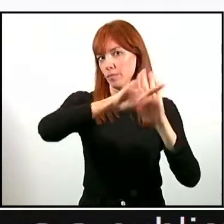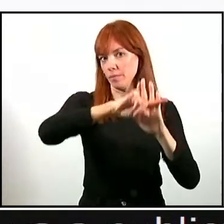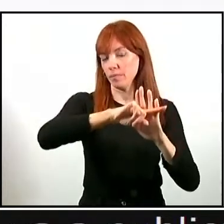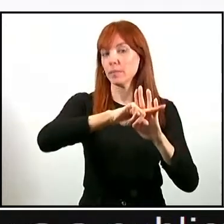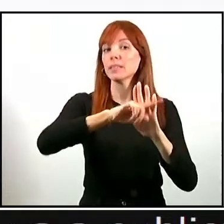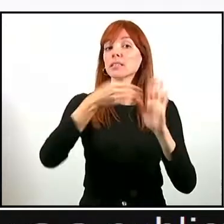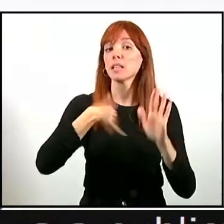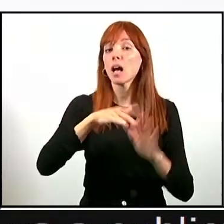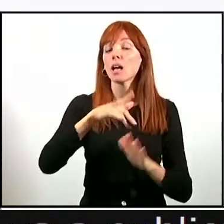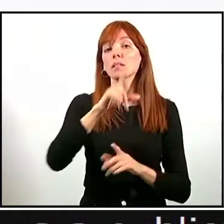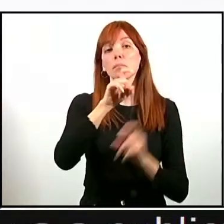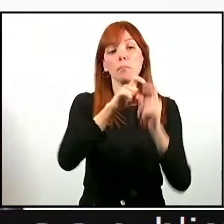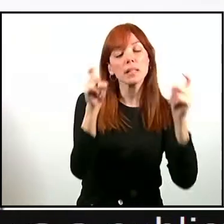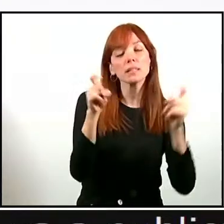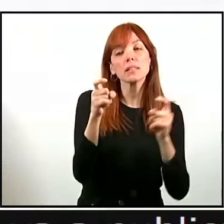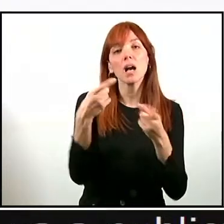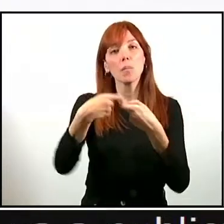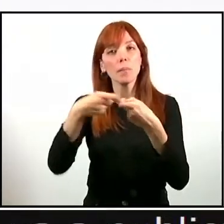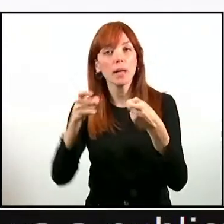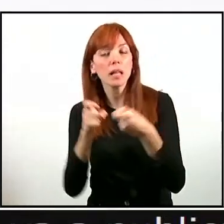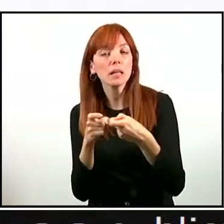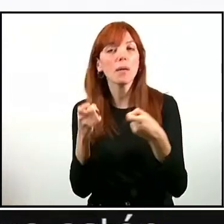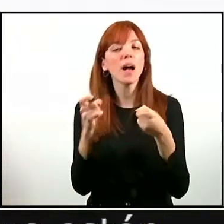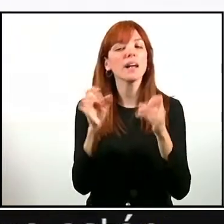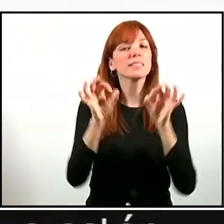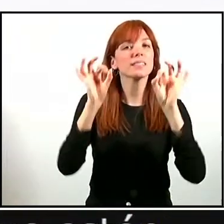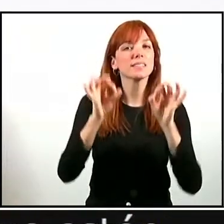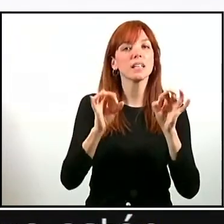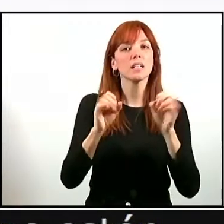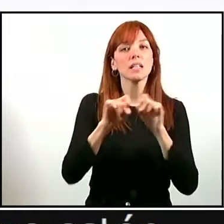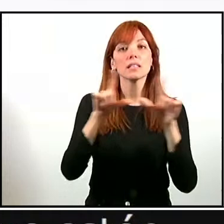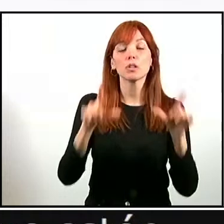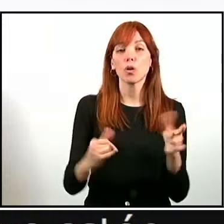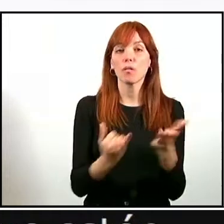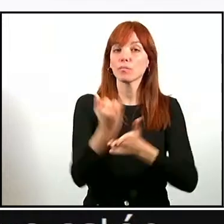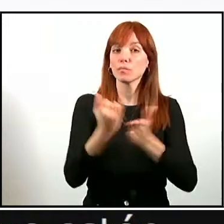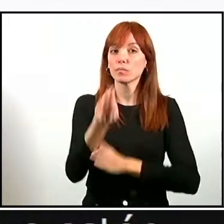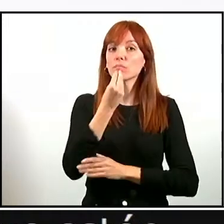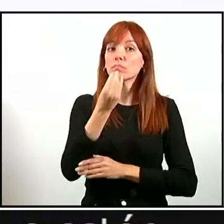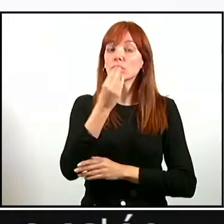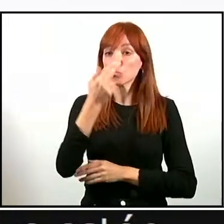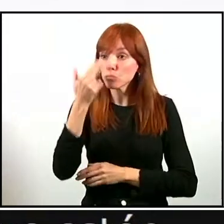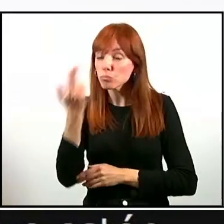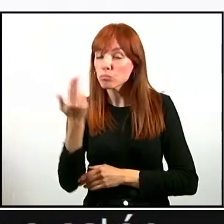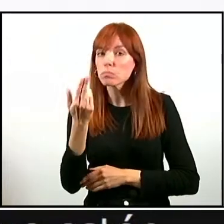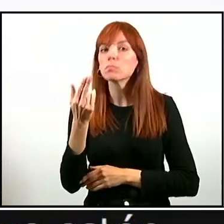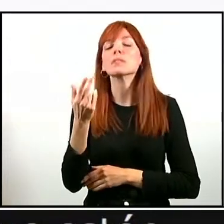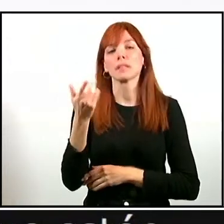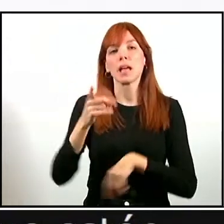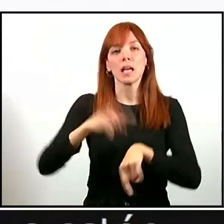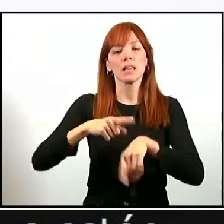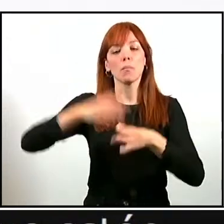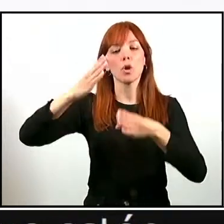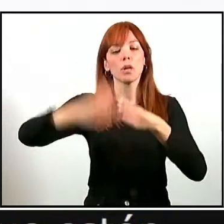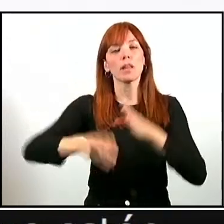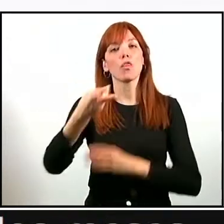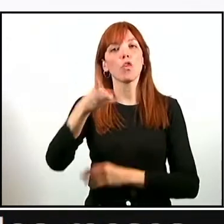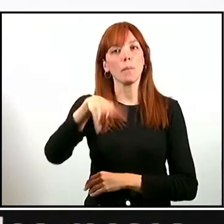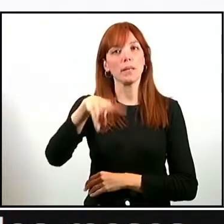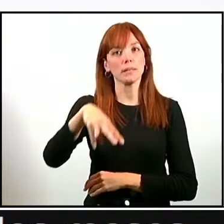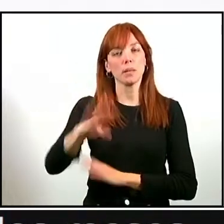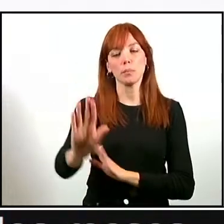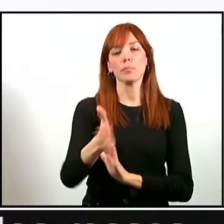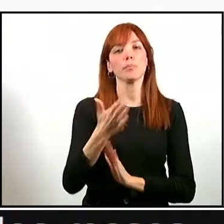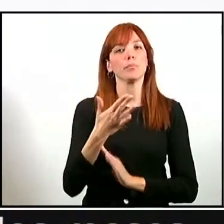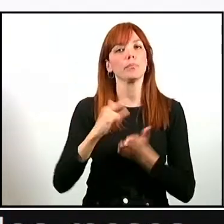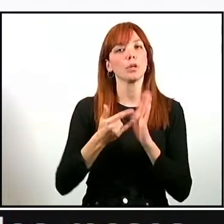interesados, todas aquellas empresas, cooperativas relacionadas con el sector agroalimentario tendrán 2 meses para poder presentar